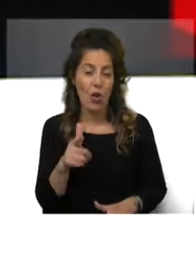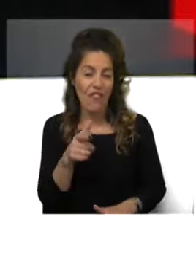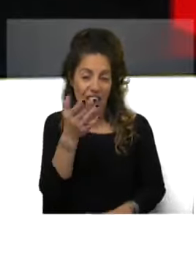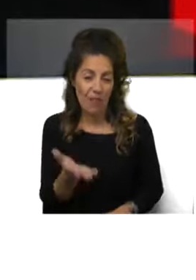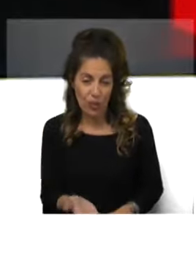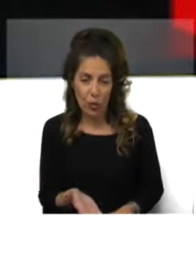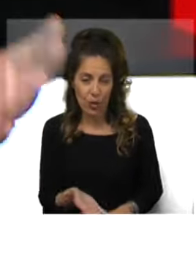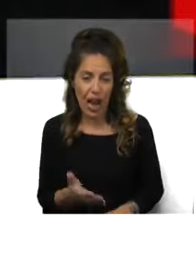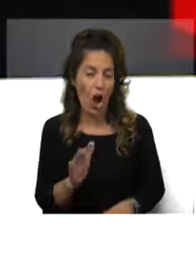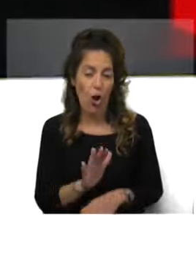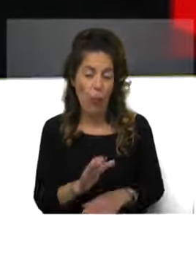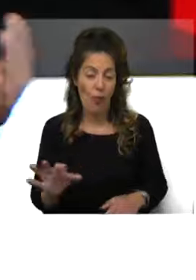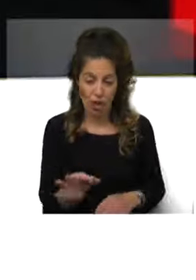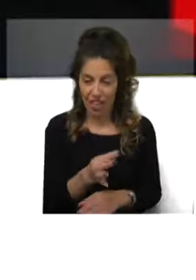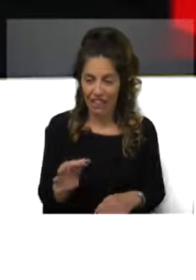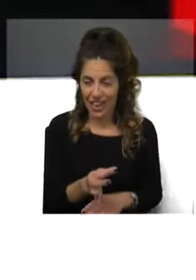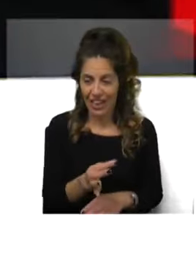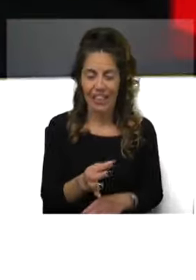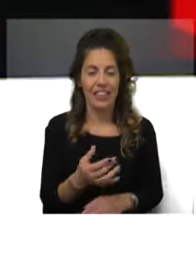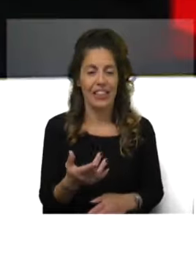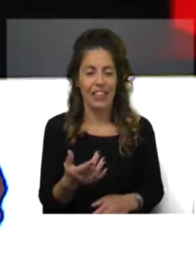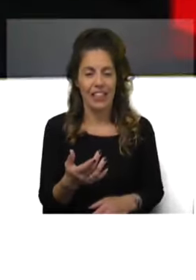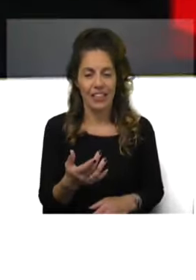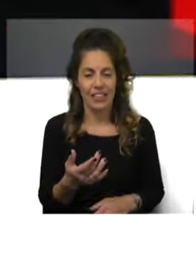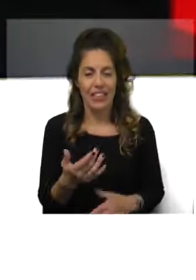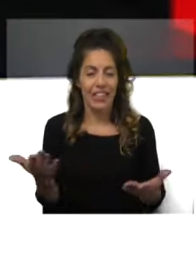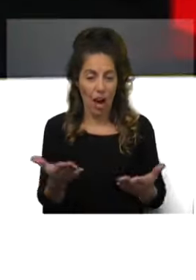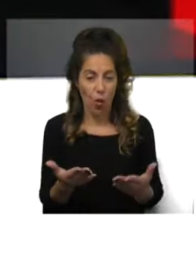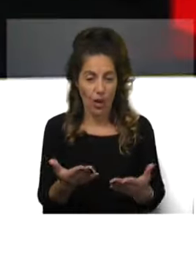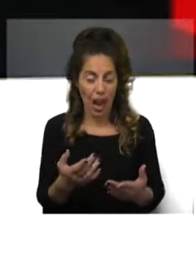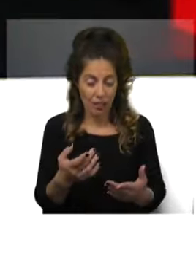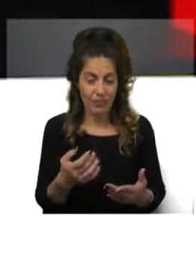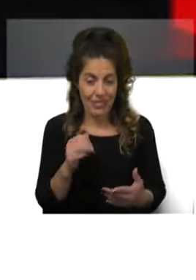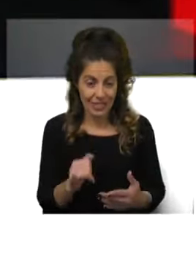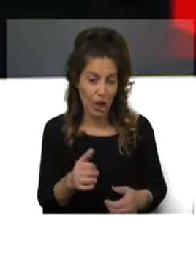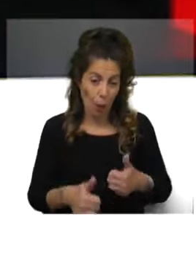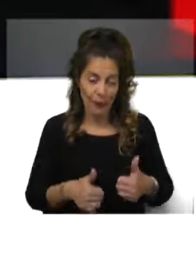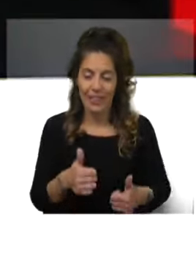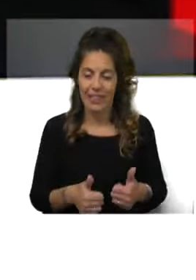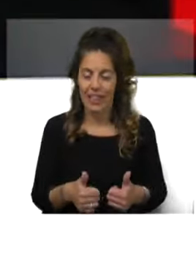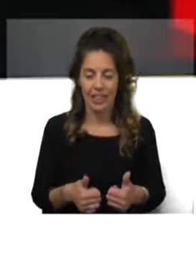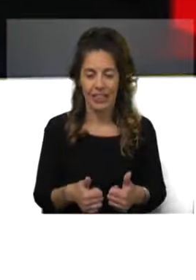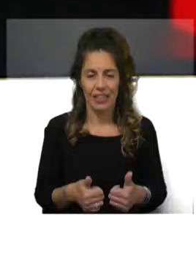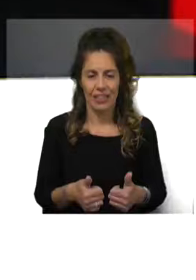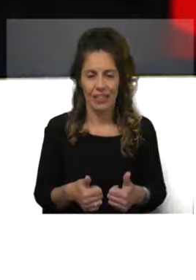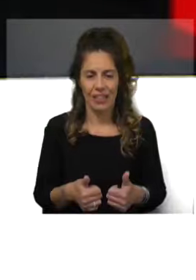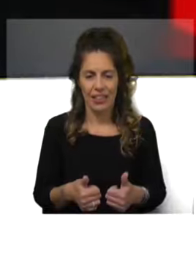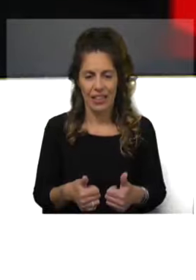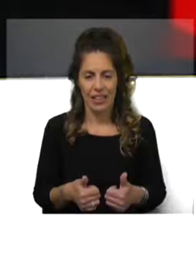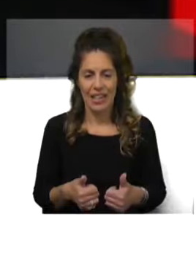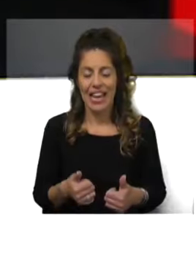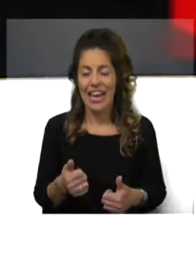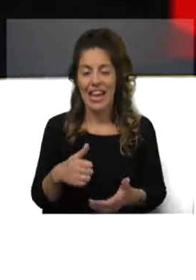como como bordaver como Pedro este que ahora baja la cancha es decir es un